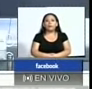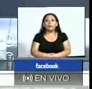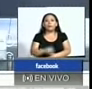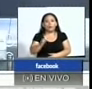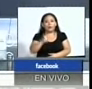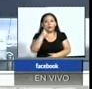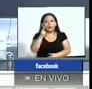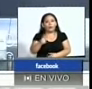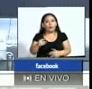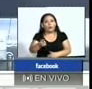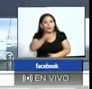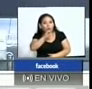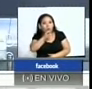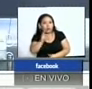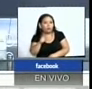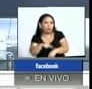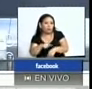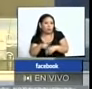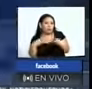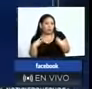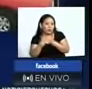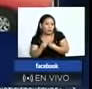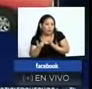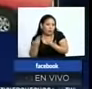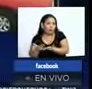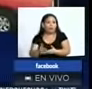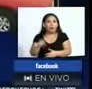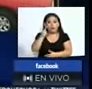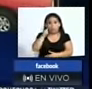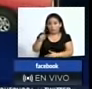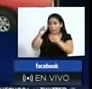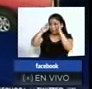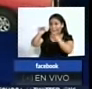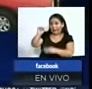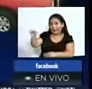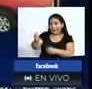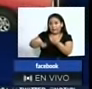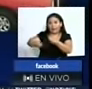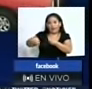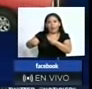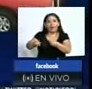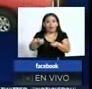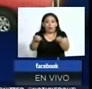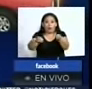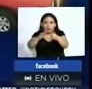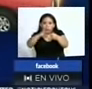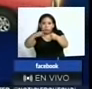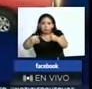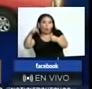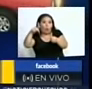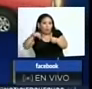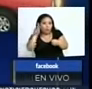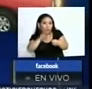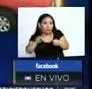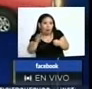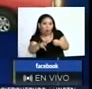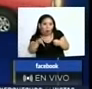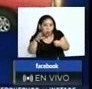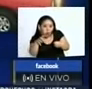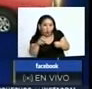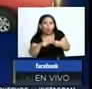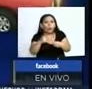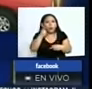Bien, les tenemos también un servicio social. Presten mucha atención a lo siguiente. Este vehículo tipo pickup fue robado este martes en horas de la